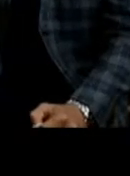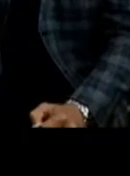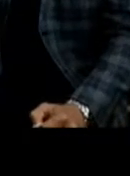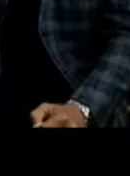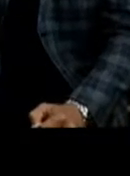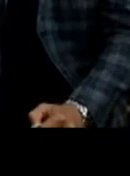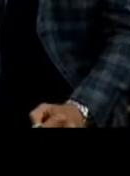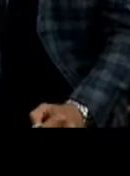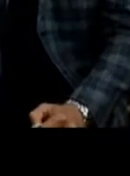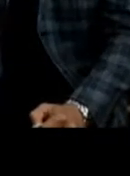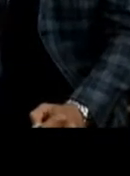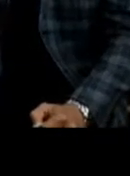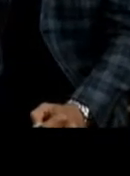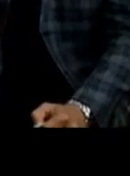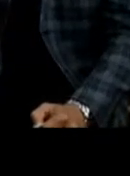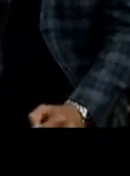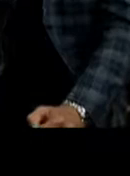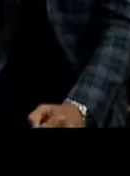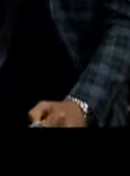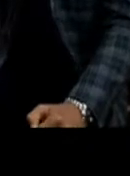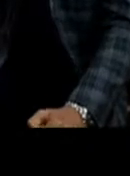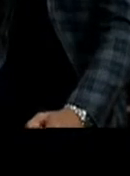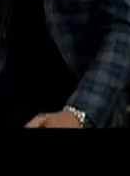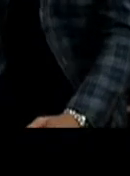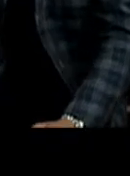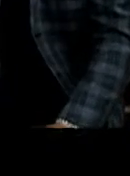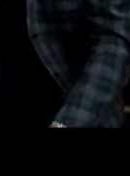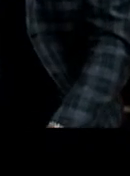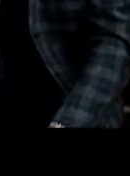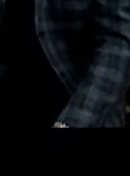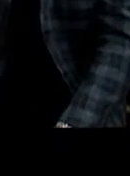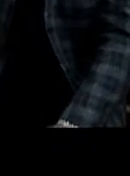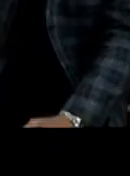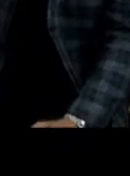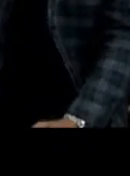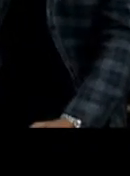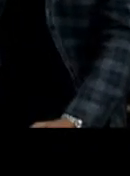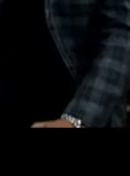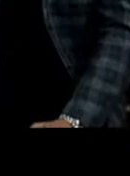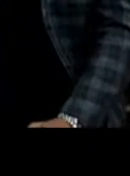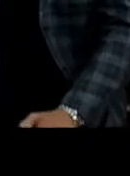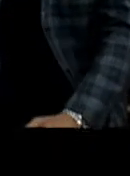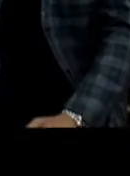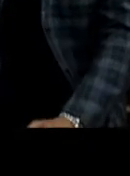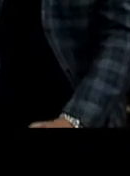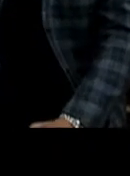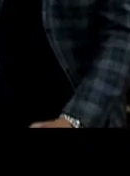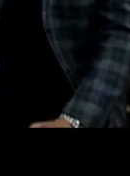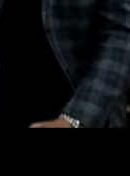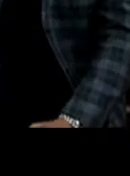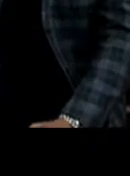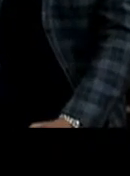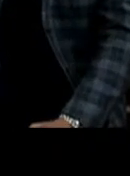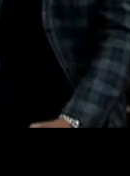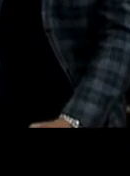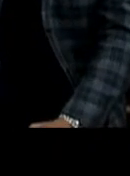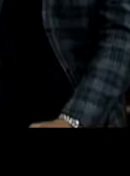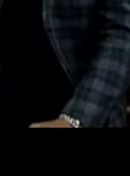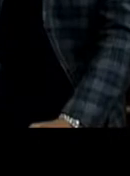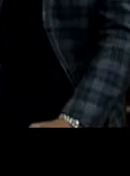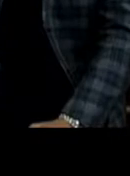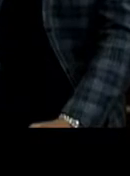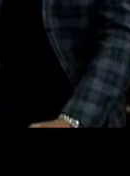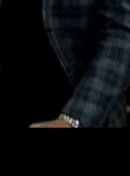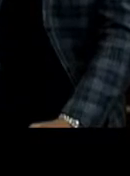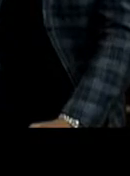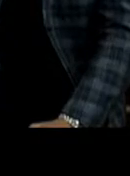Cultura de Sao Paulo, del estado de Sao Paulo. Muchas gracias por estar con nosotros. Queria agradecer também essa oportunidade, muito feliz de estar com